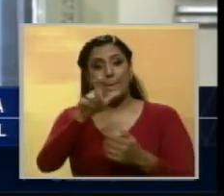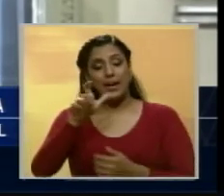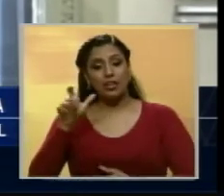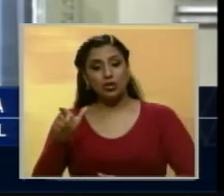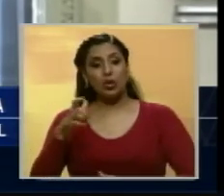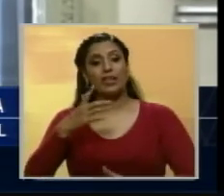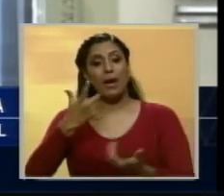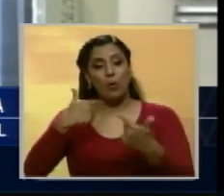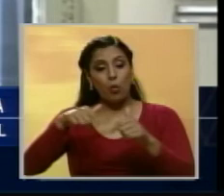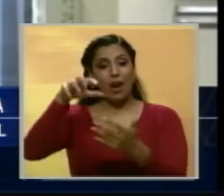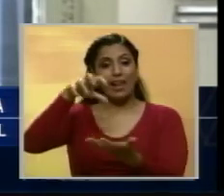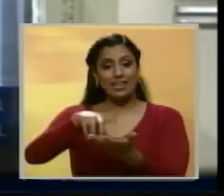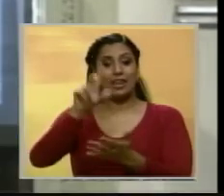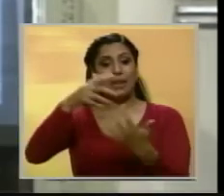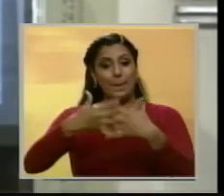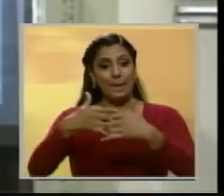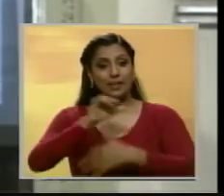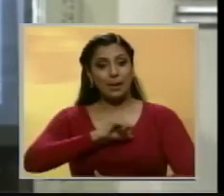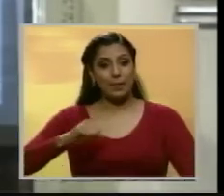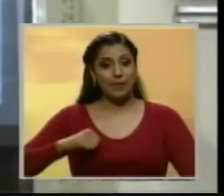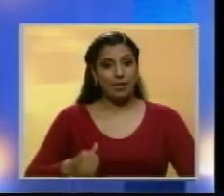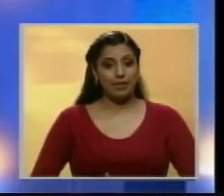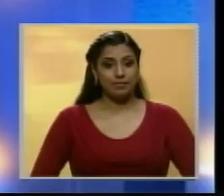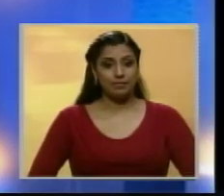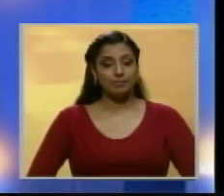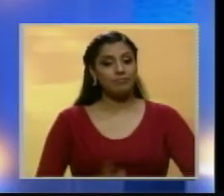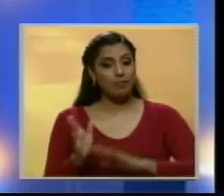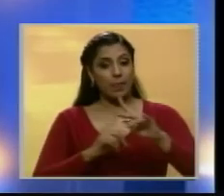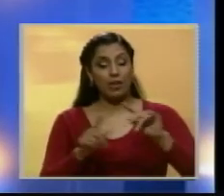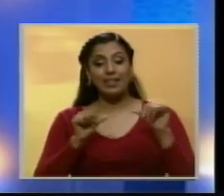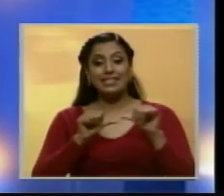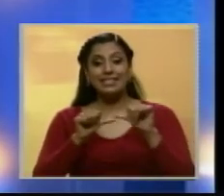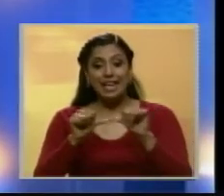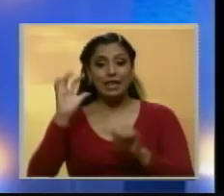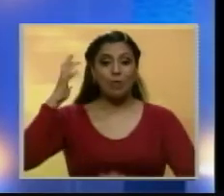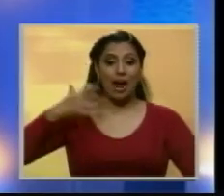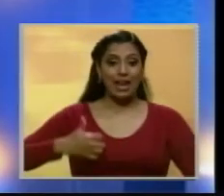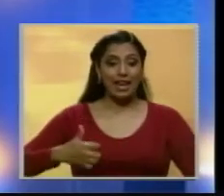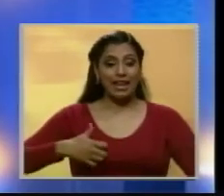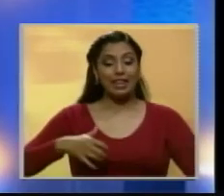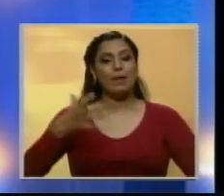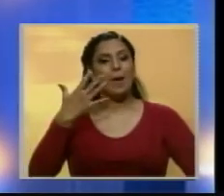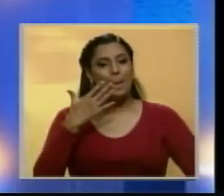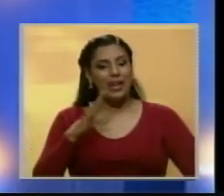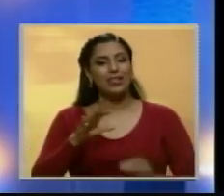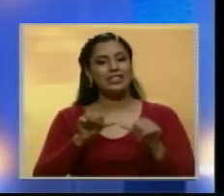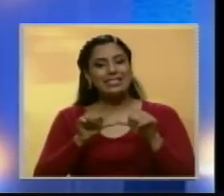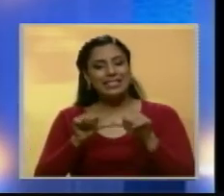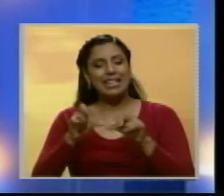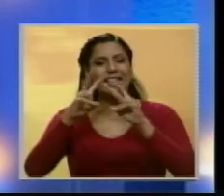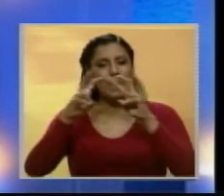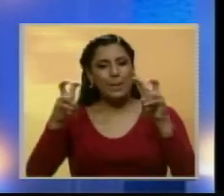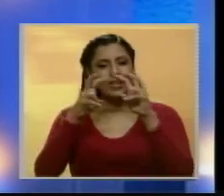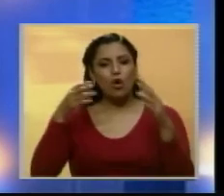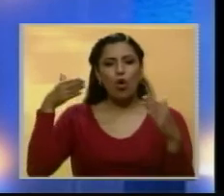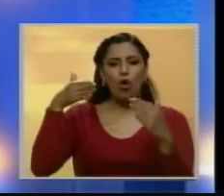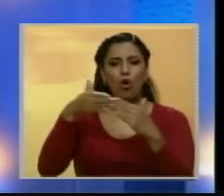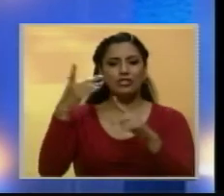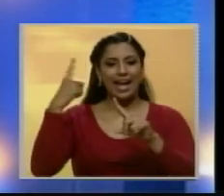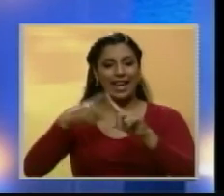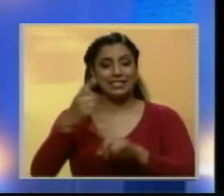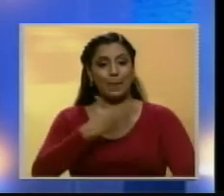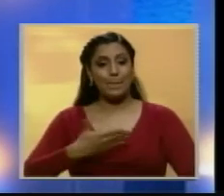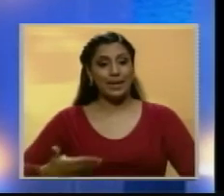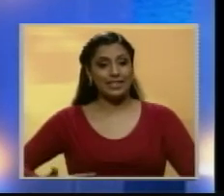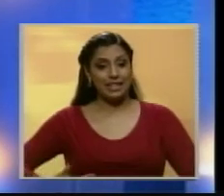suspensiones en el Estado y las empresas privadas. Continuamos en Argentina, donde se sigue desarrollando la investigación contra la